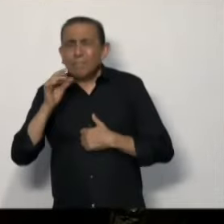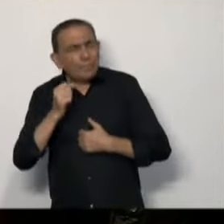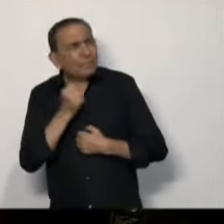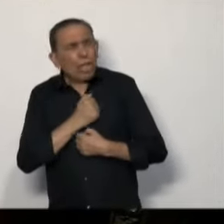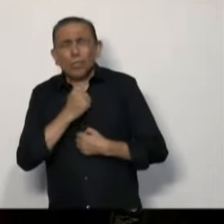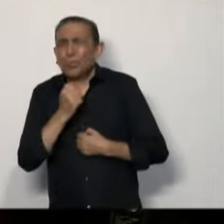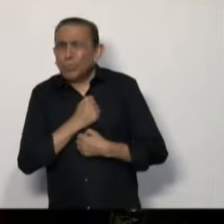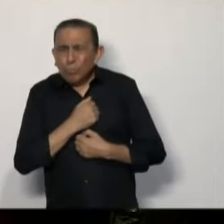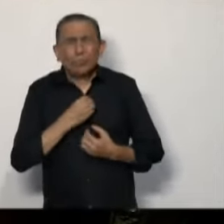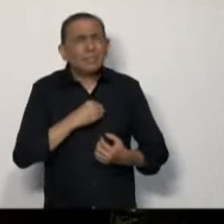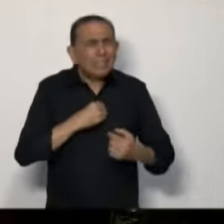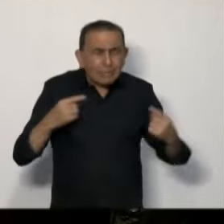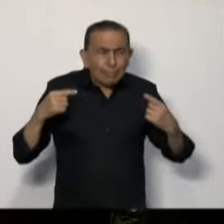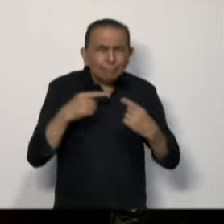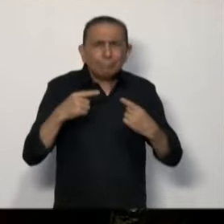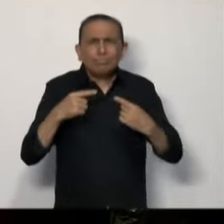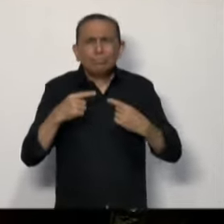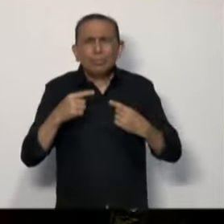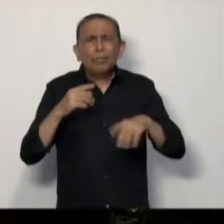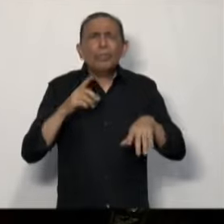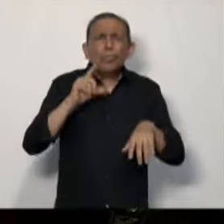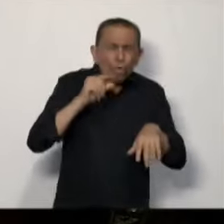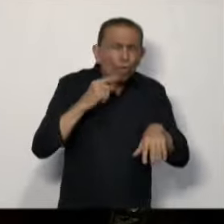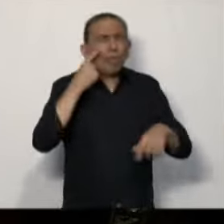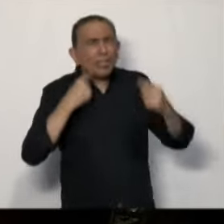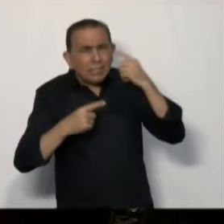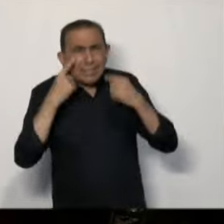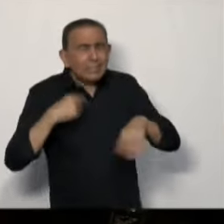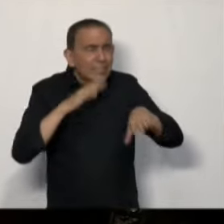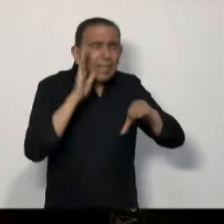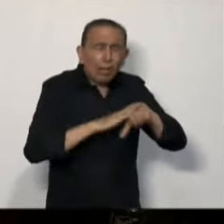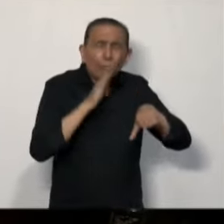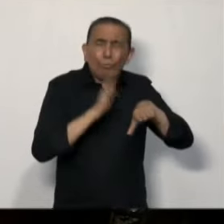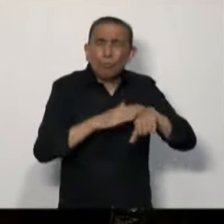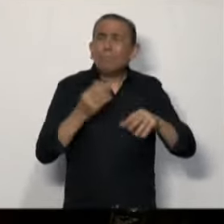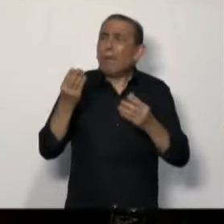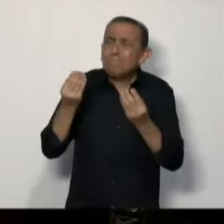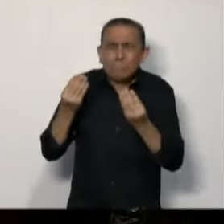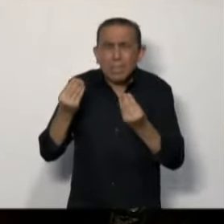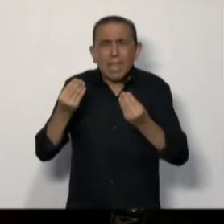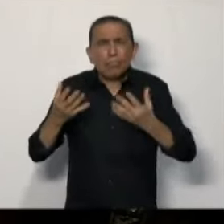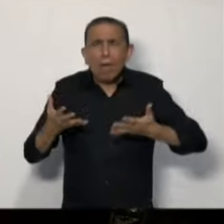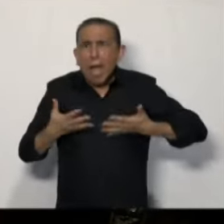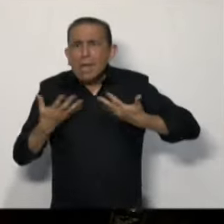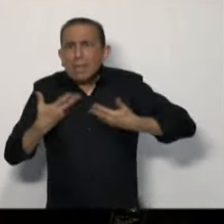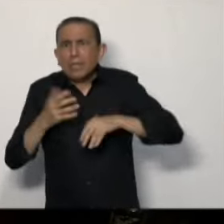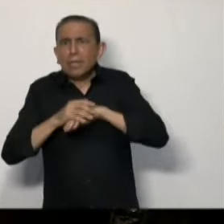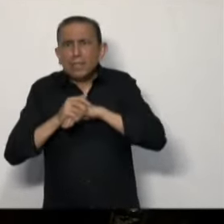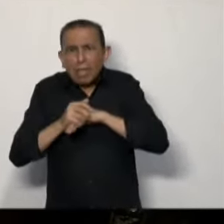tiene tantos sentimientos encontrados, dolores, tristezas, culpas, miedos, alegrías,